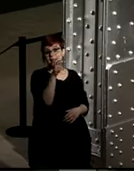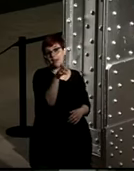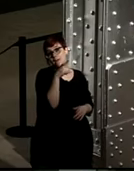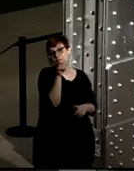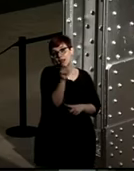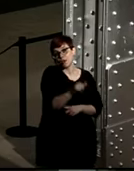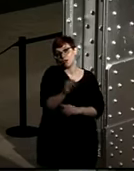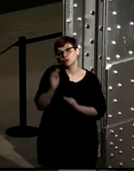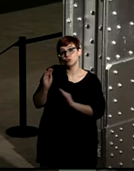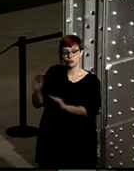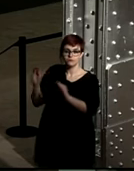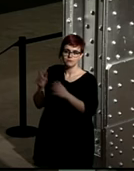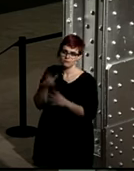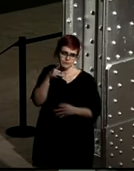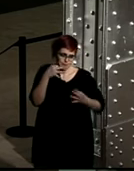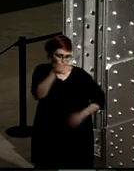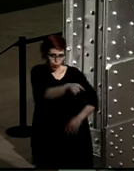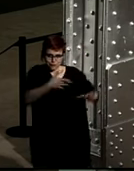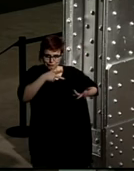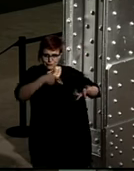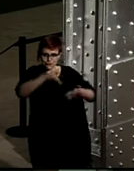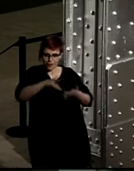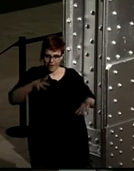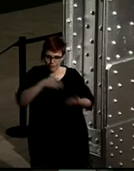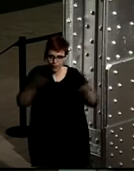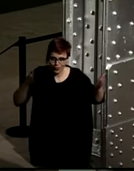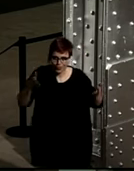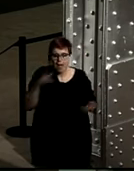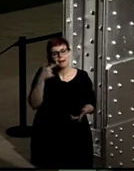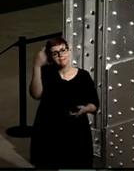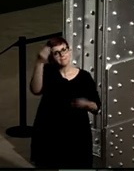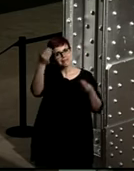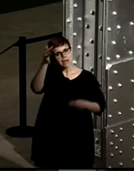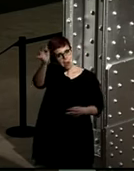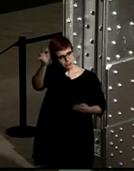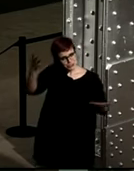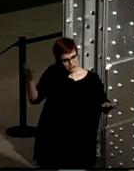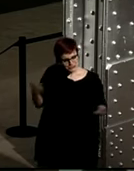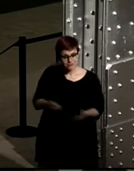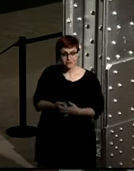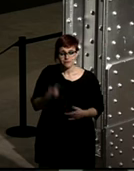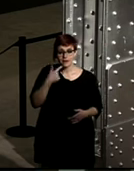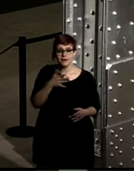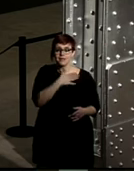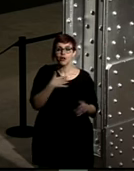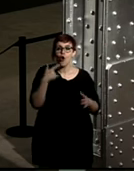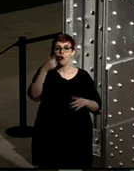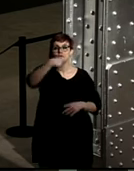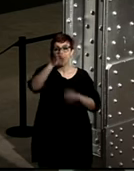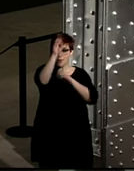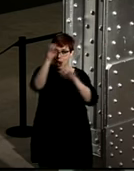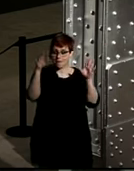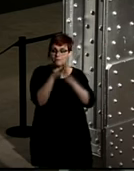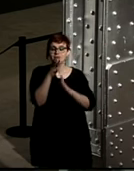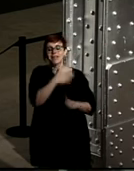yo creo y la tuya, seguro. Bueno, no lo sé. Vamos a tener pensamiento positivo. Quiero que cerréis el programa, martianos. Una